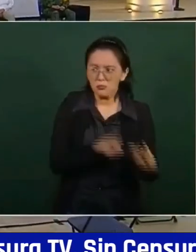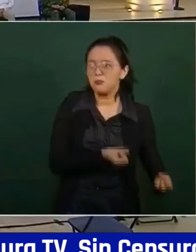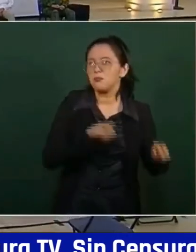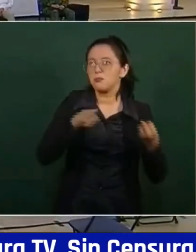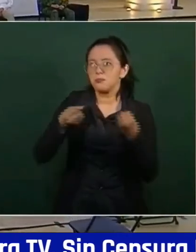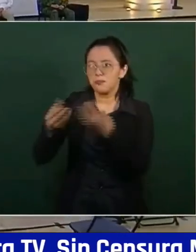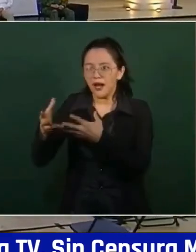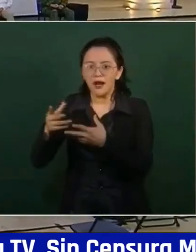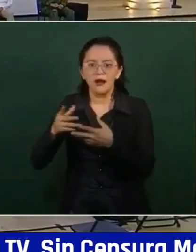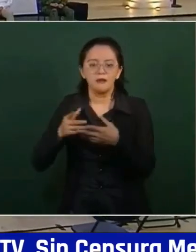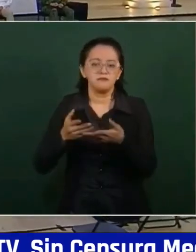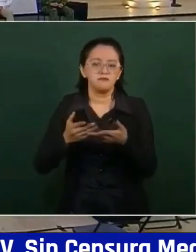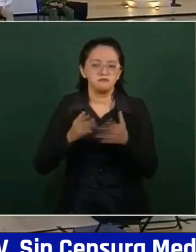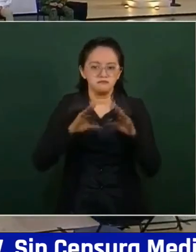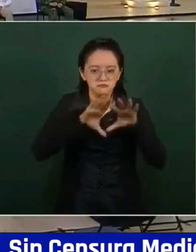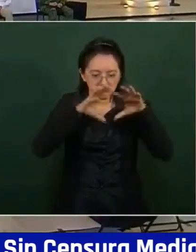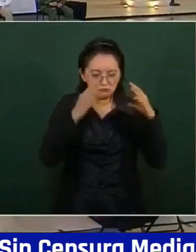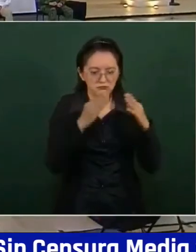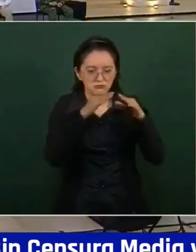las minas.